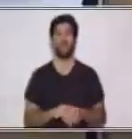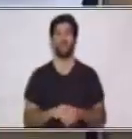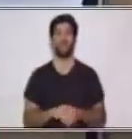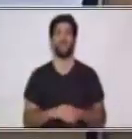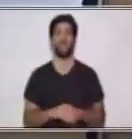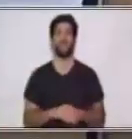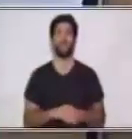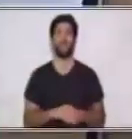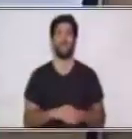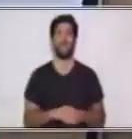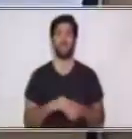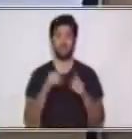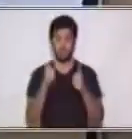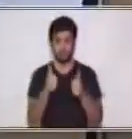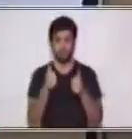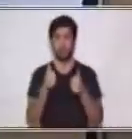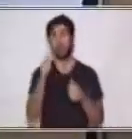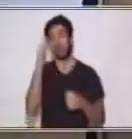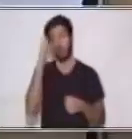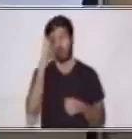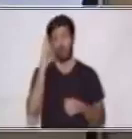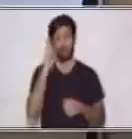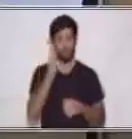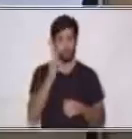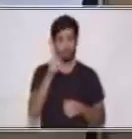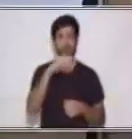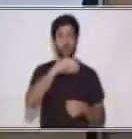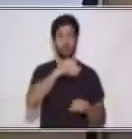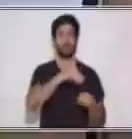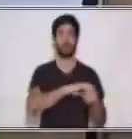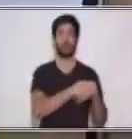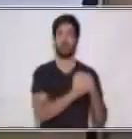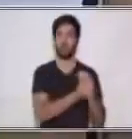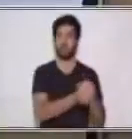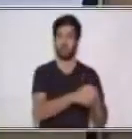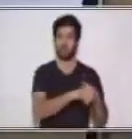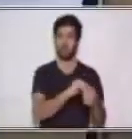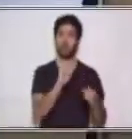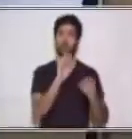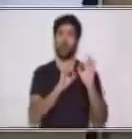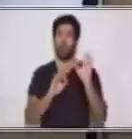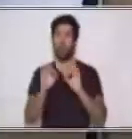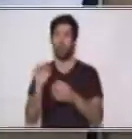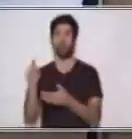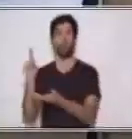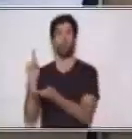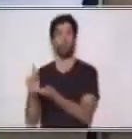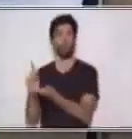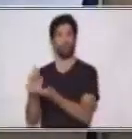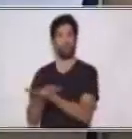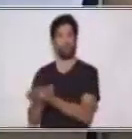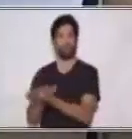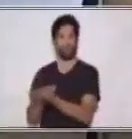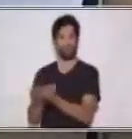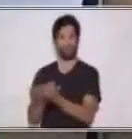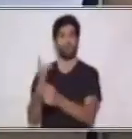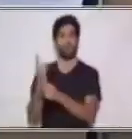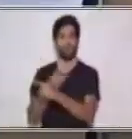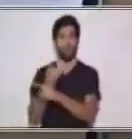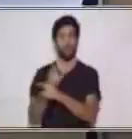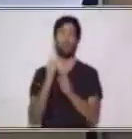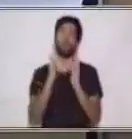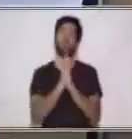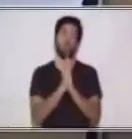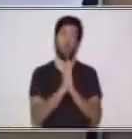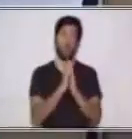empezar te recomiendo que laves tus manos constantemente con agua y jabón o utilices gel antibacterial y por